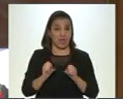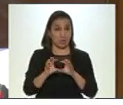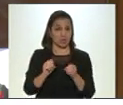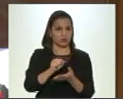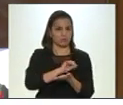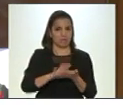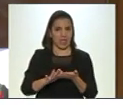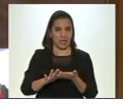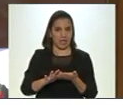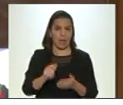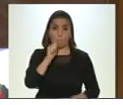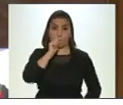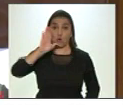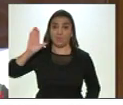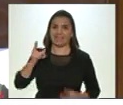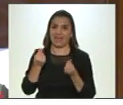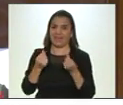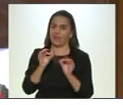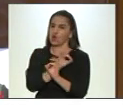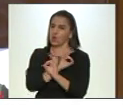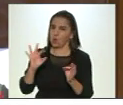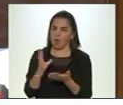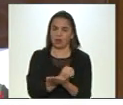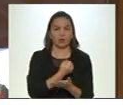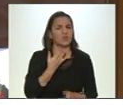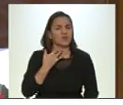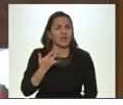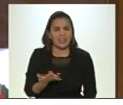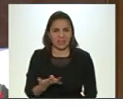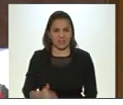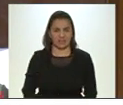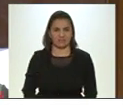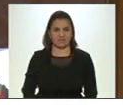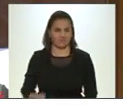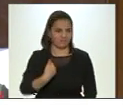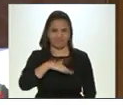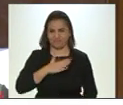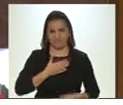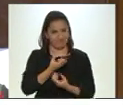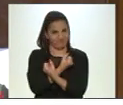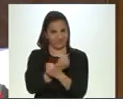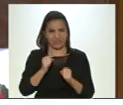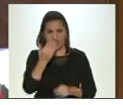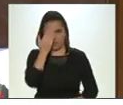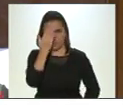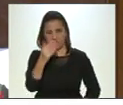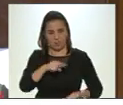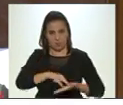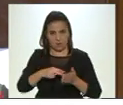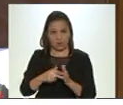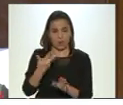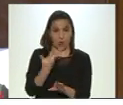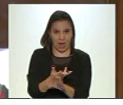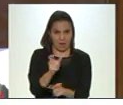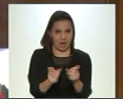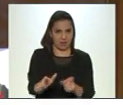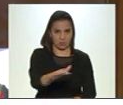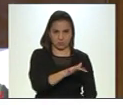de la calidad nunca llegó. ¿Por qué no hemos sido capaces de enfrentar los problemas que tiene nuestra